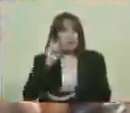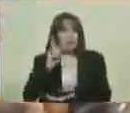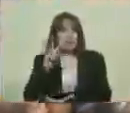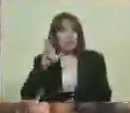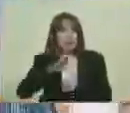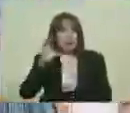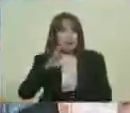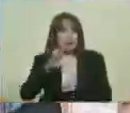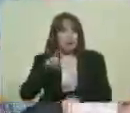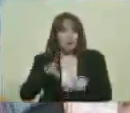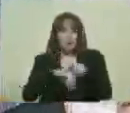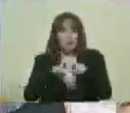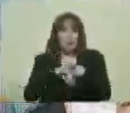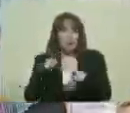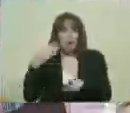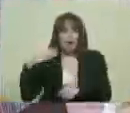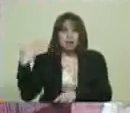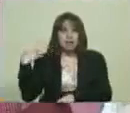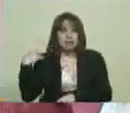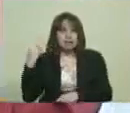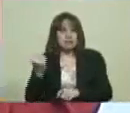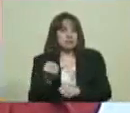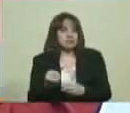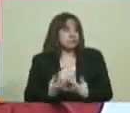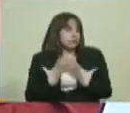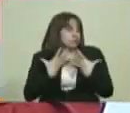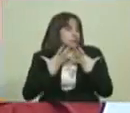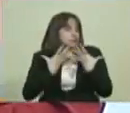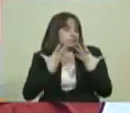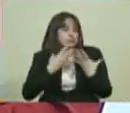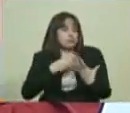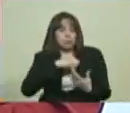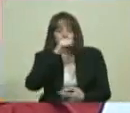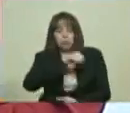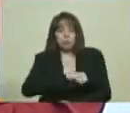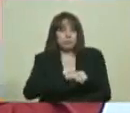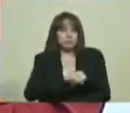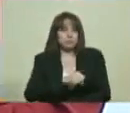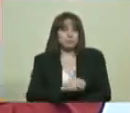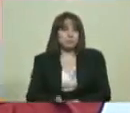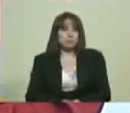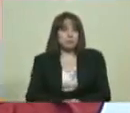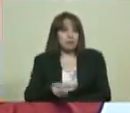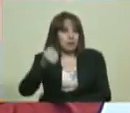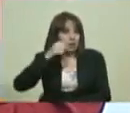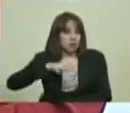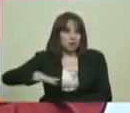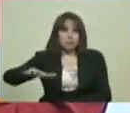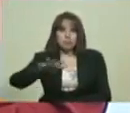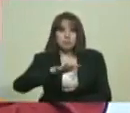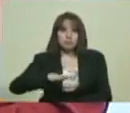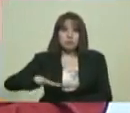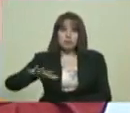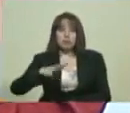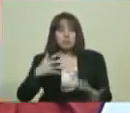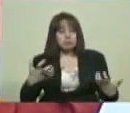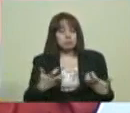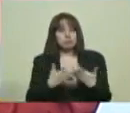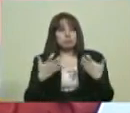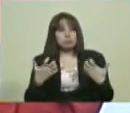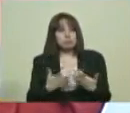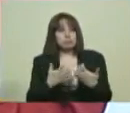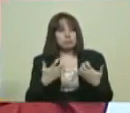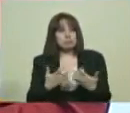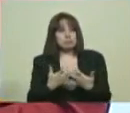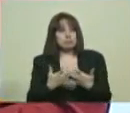que hubiera sido ayer. Energía pura, pasión pura. El pueblo batallando a lo largo y